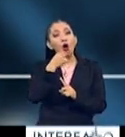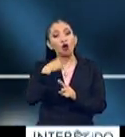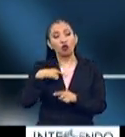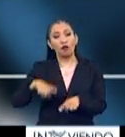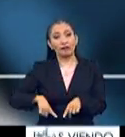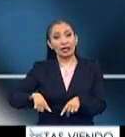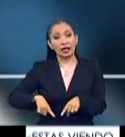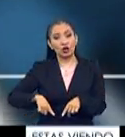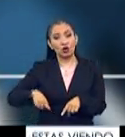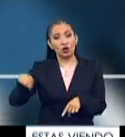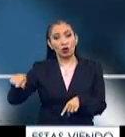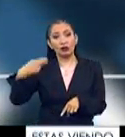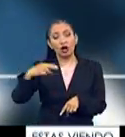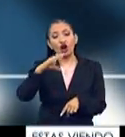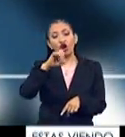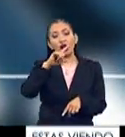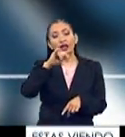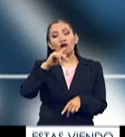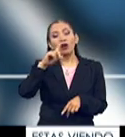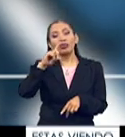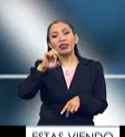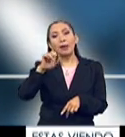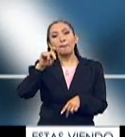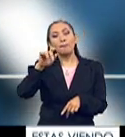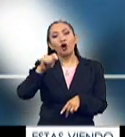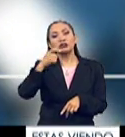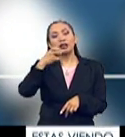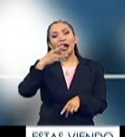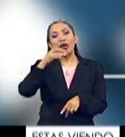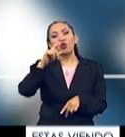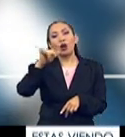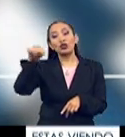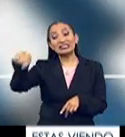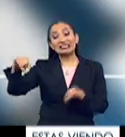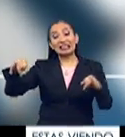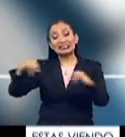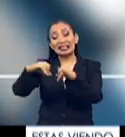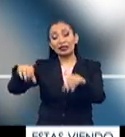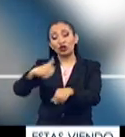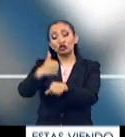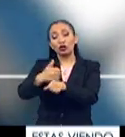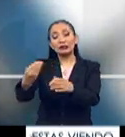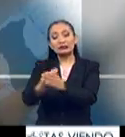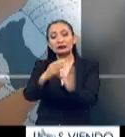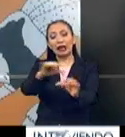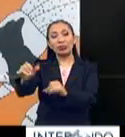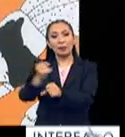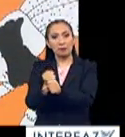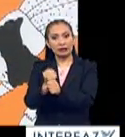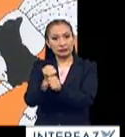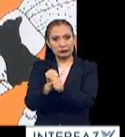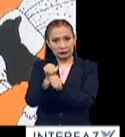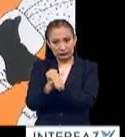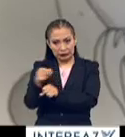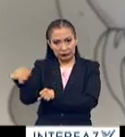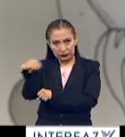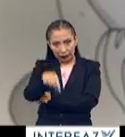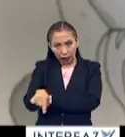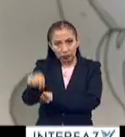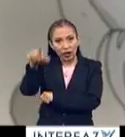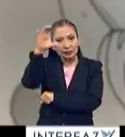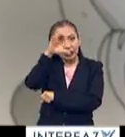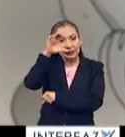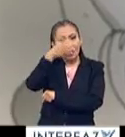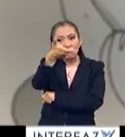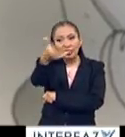pública, se llama, ¿sí?, Colegio de Postgraduados. Es una institución de enseñanza e investigación en